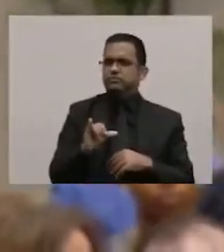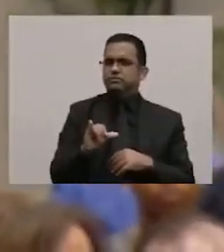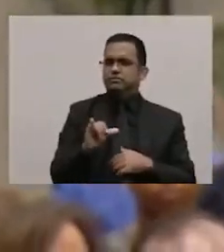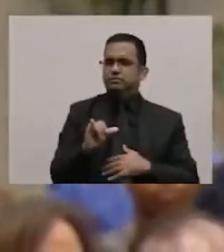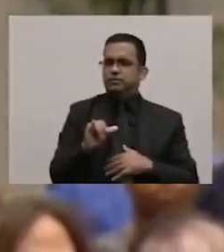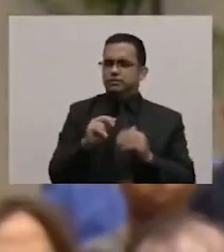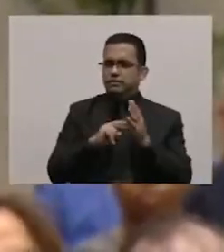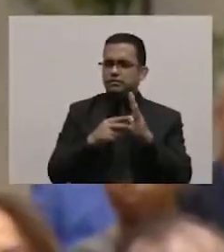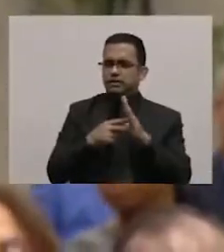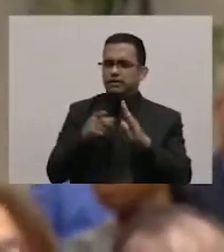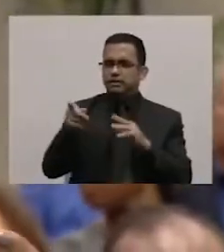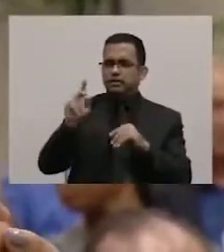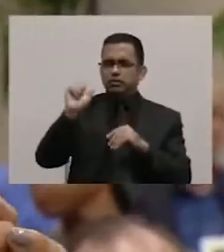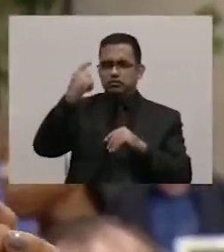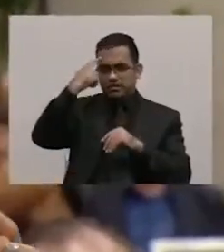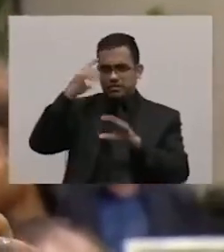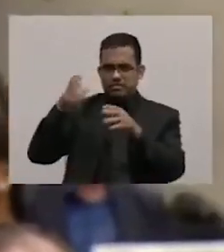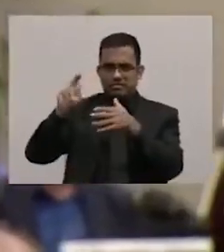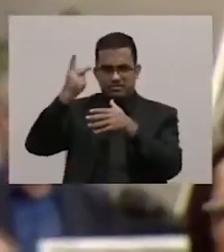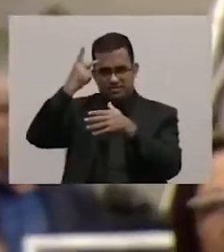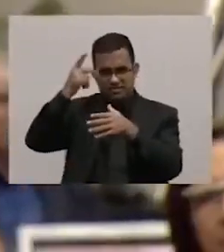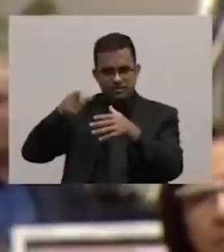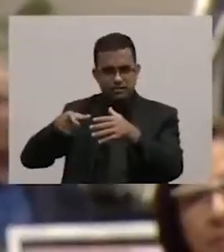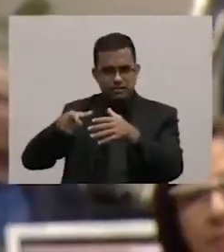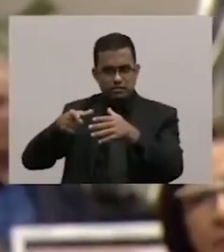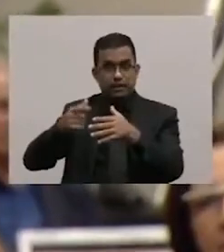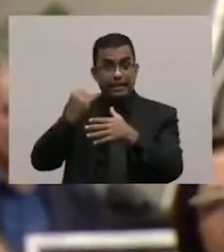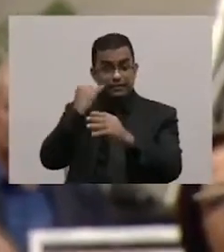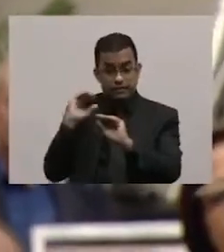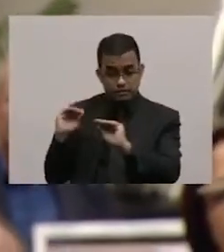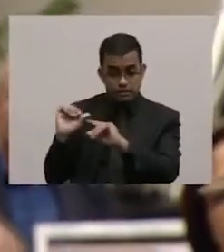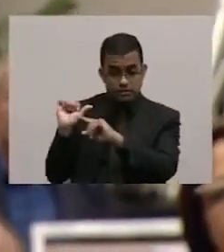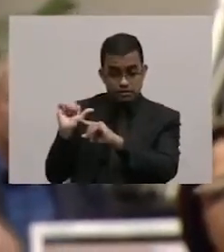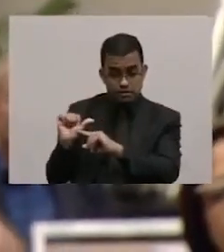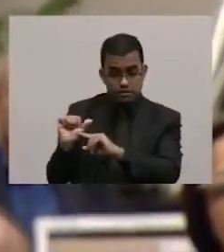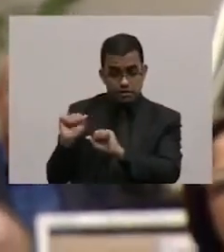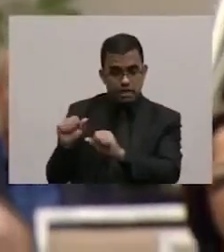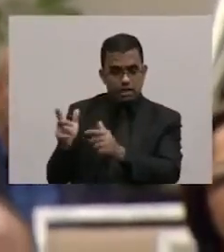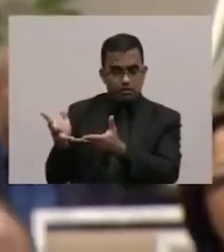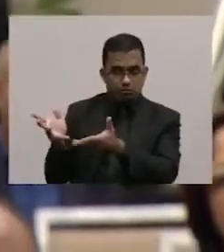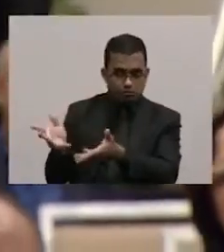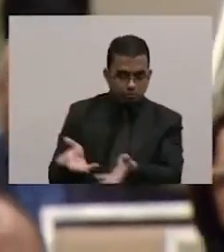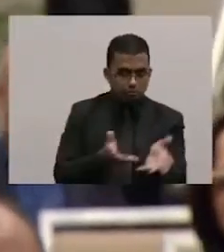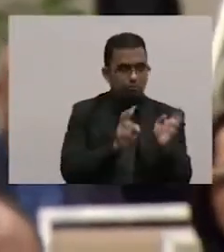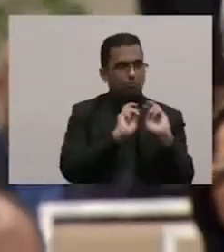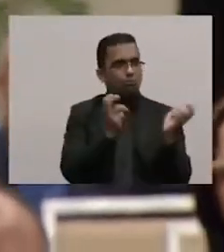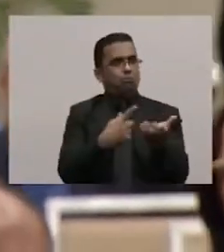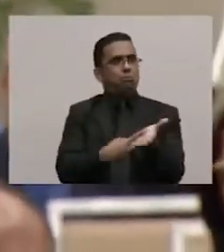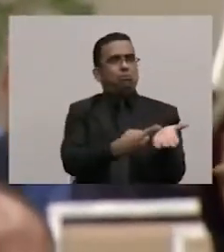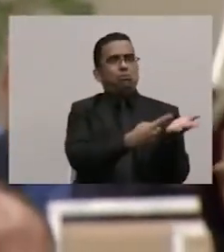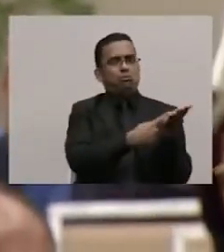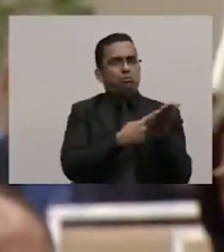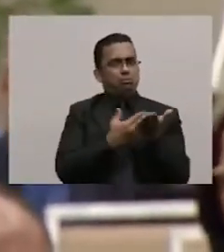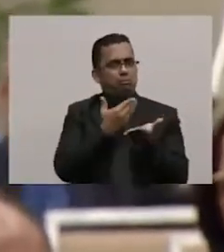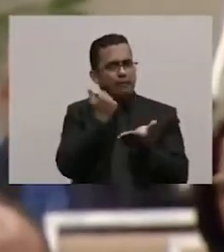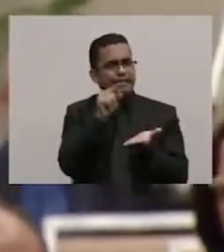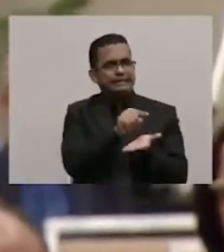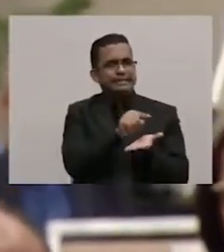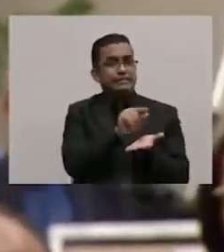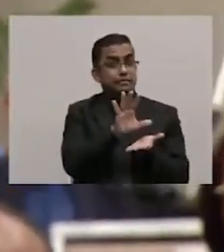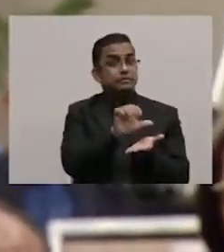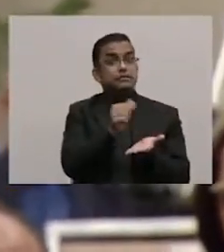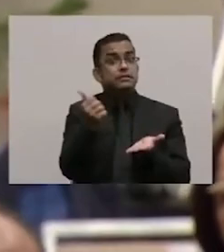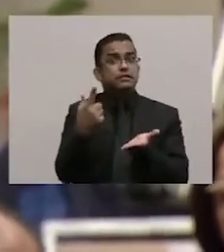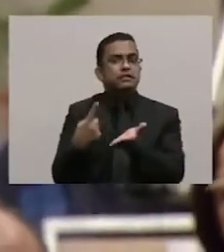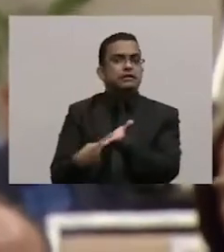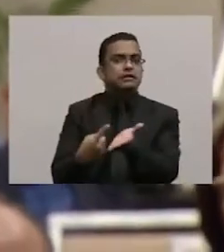formación política por parte de los partidos podría ayudar a mejorar eso, a elevar el debate político, también está el debate